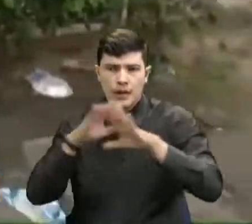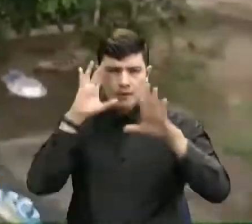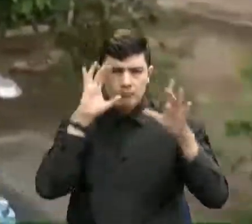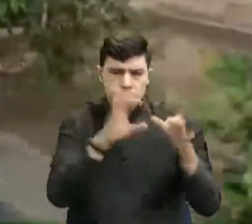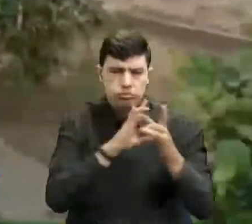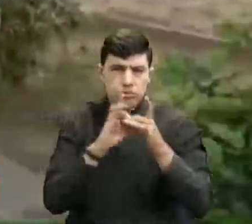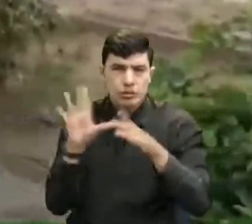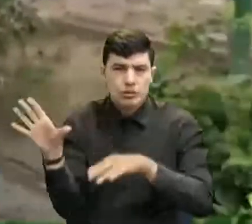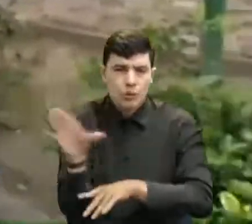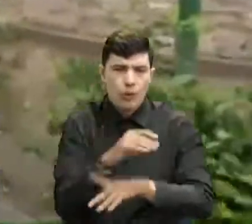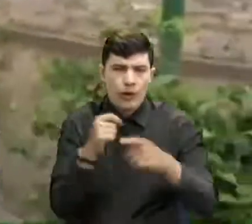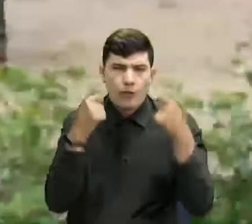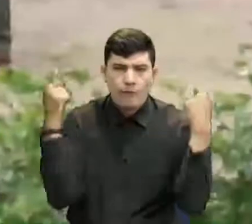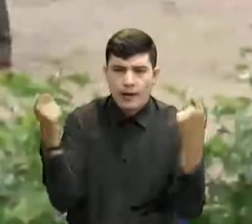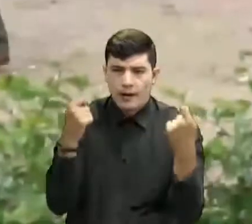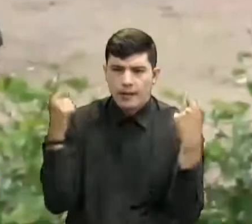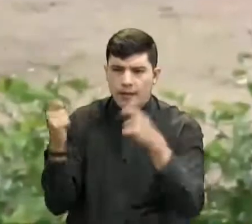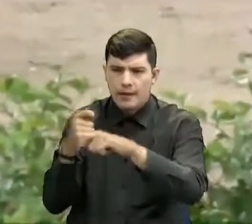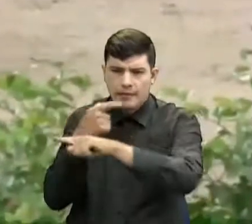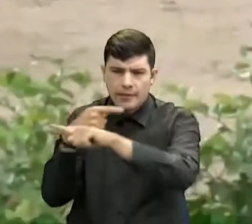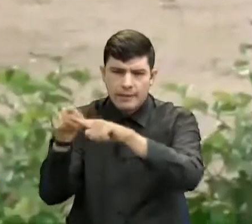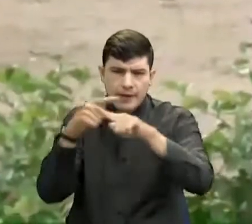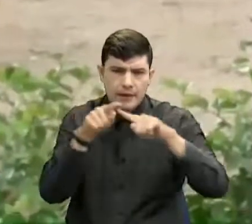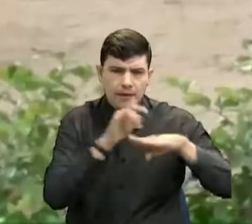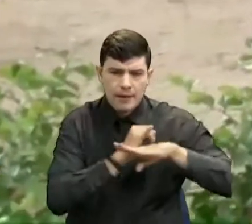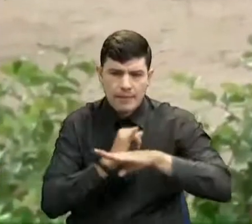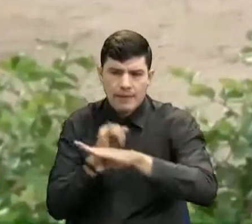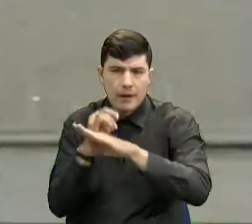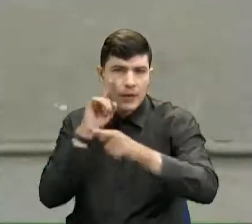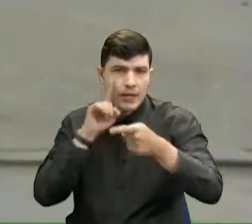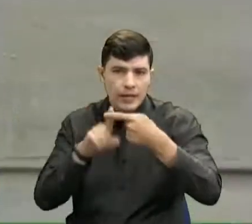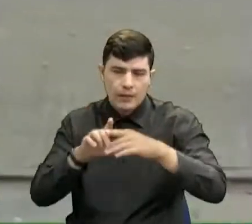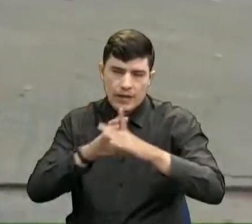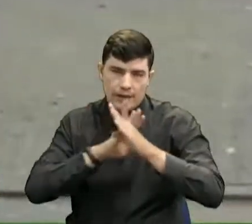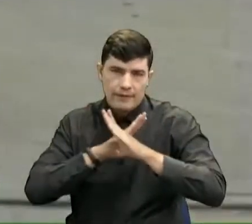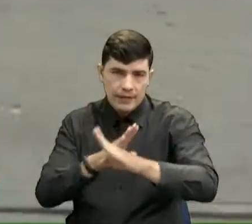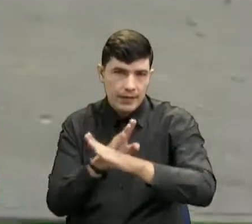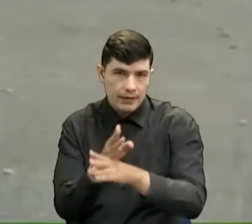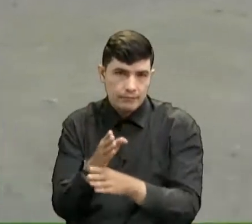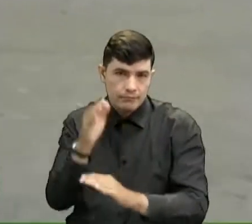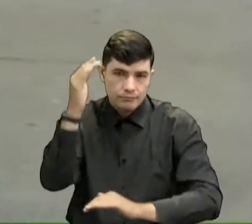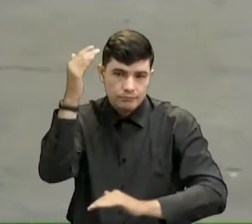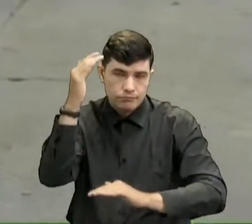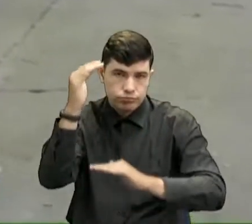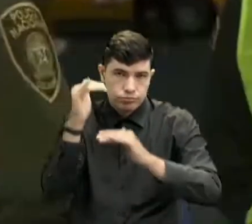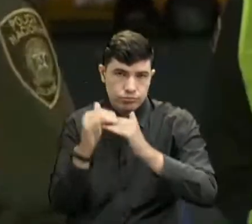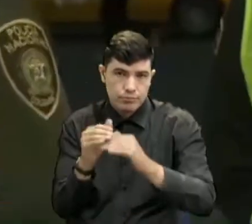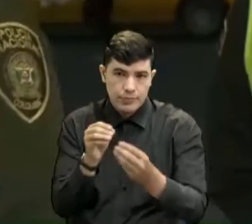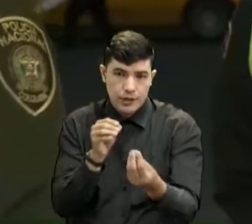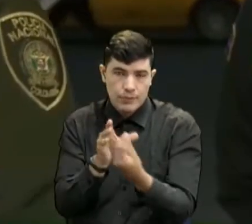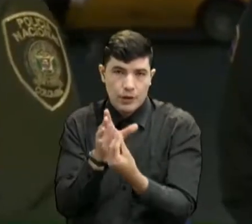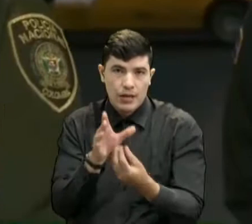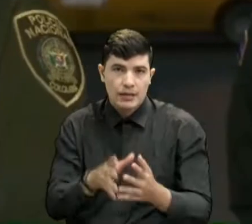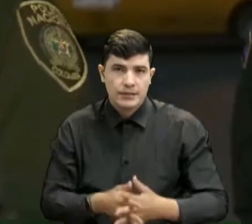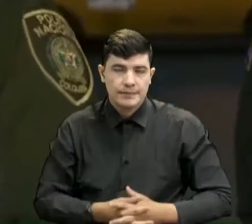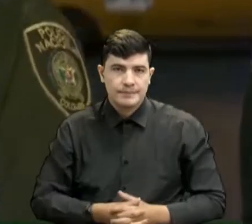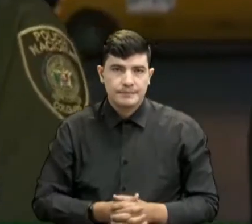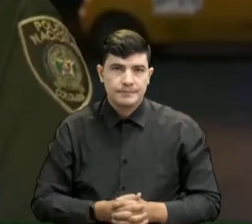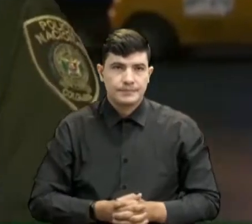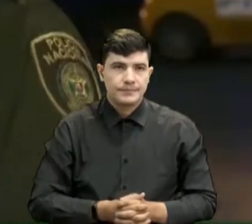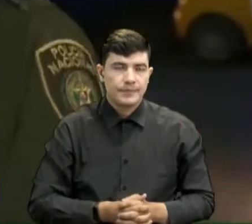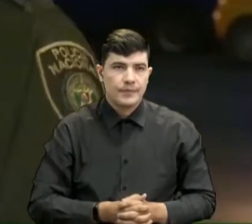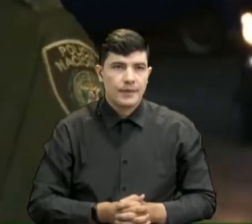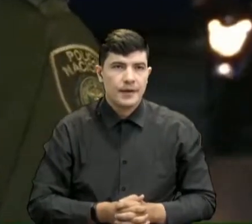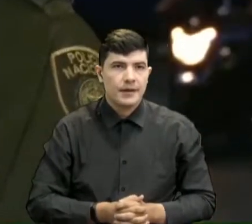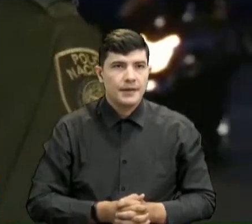oferta institucional que permita disminuir la delincuencia, reconociendo las necesidades de la población. Para todos conocido